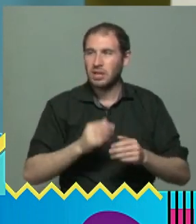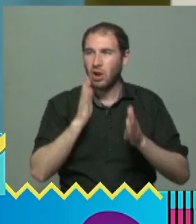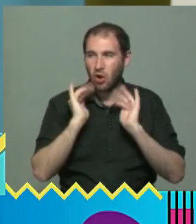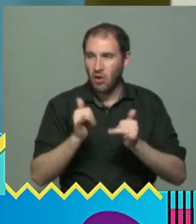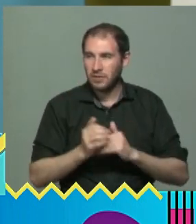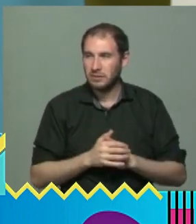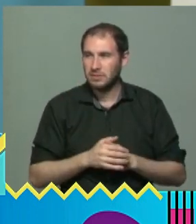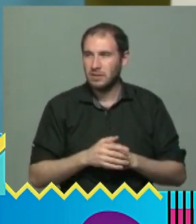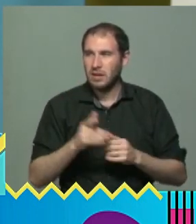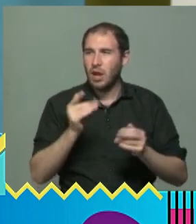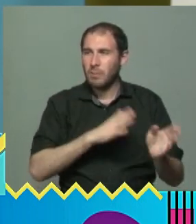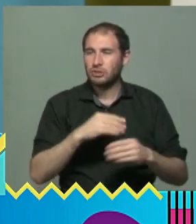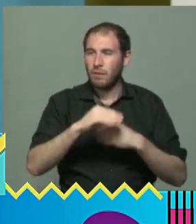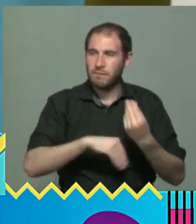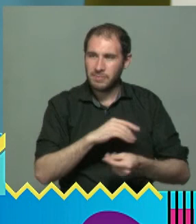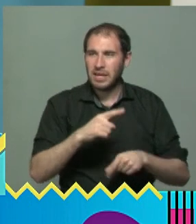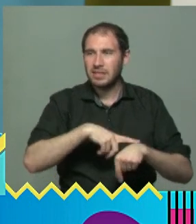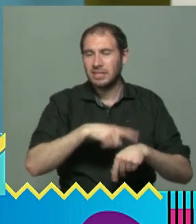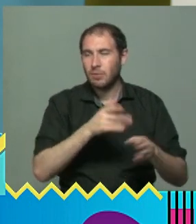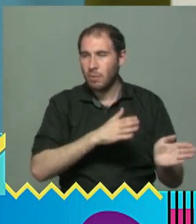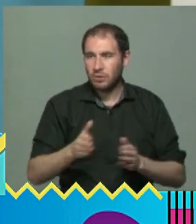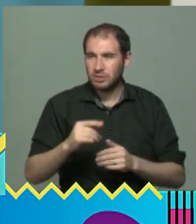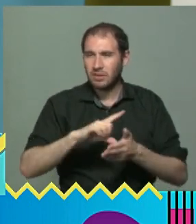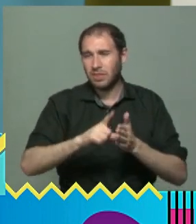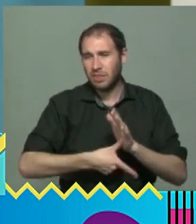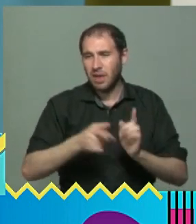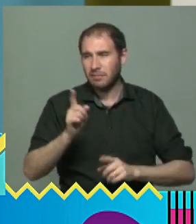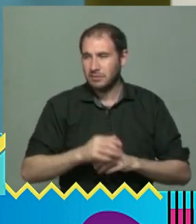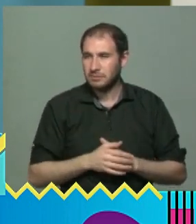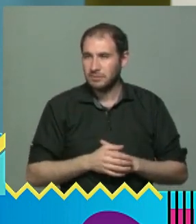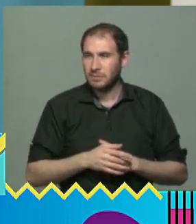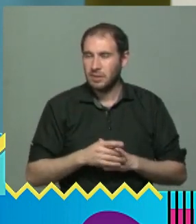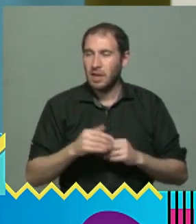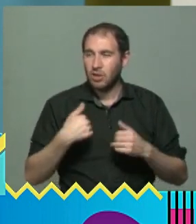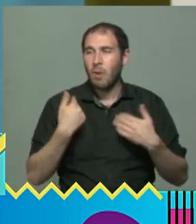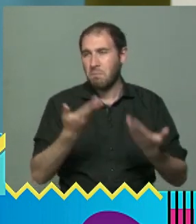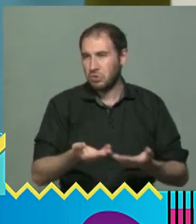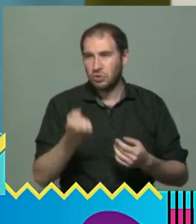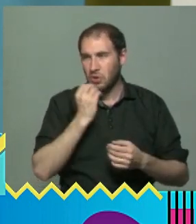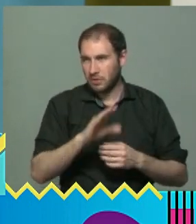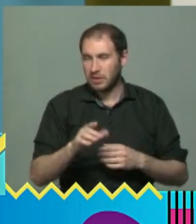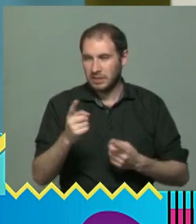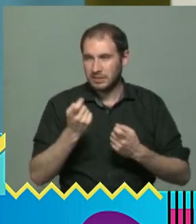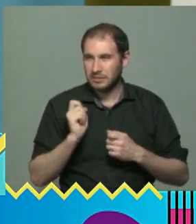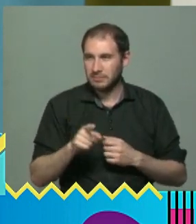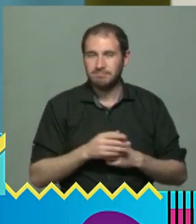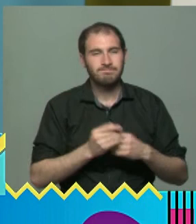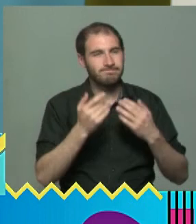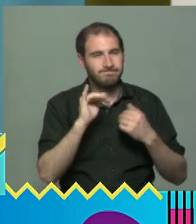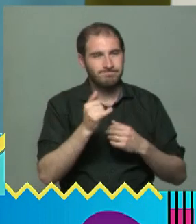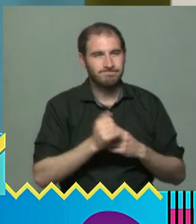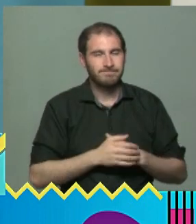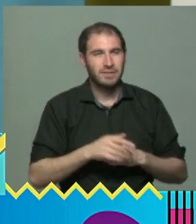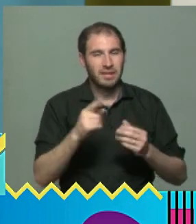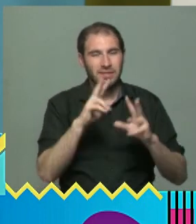juvenil, sobre lo que es el proceso de familia y los tiempos en el proceso que son muy largos a veces. O sea, que a su disposición para lo que puedan necesitar. Por supuesto que no